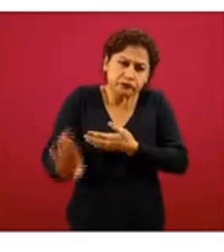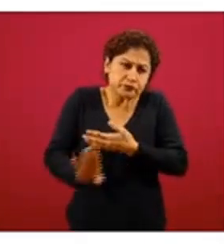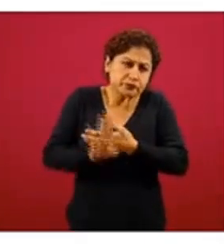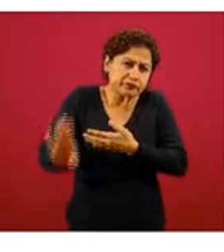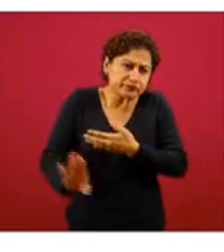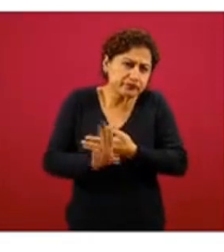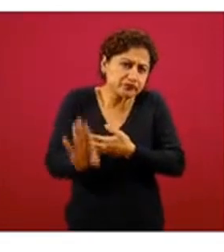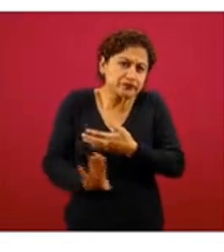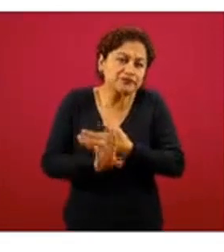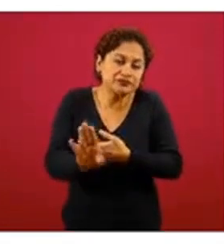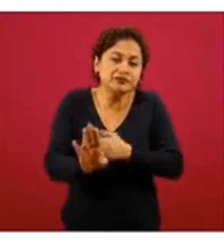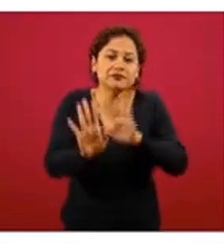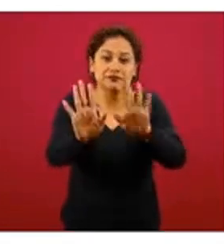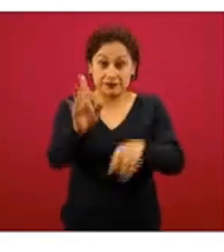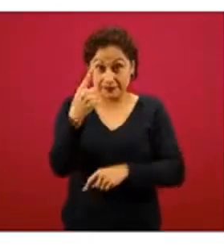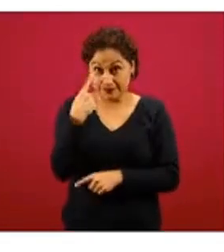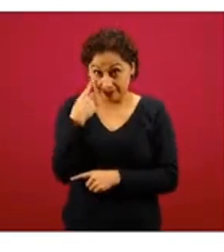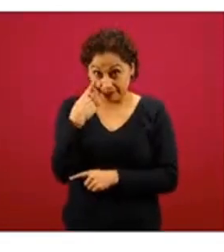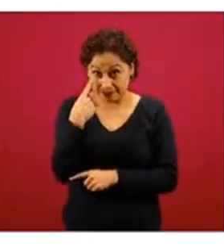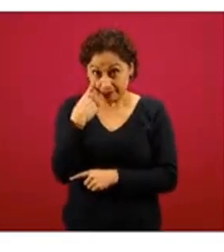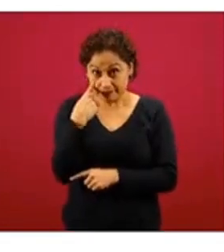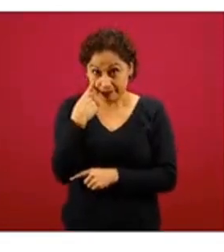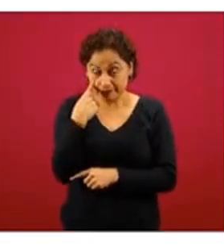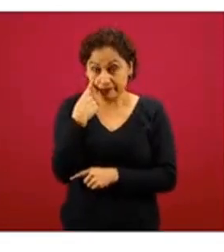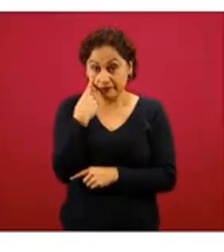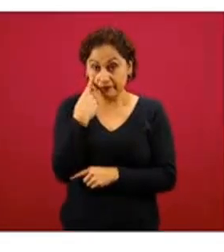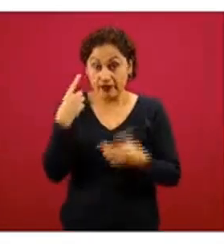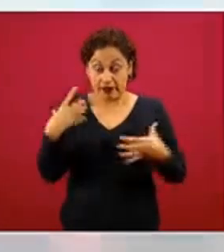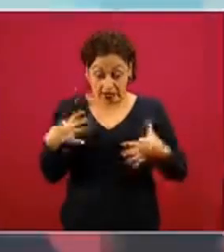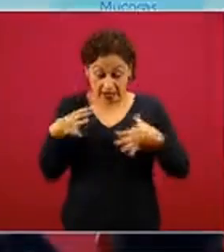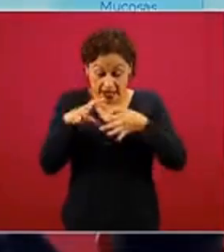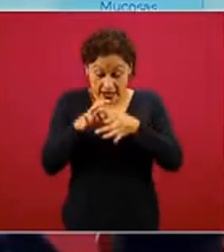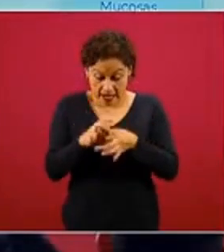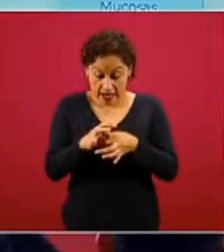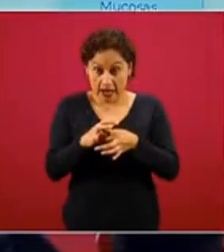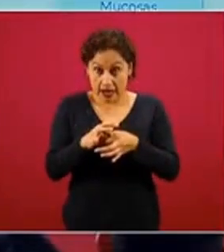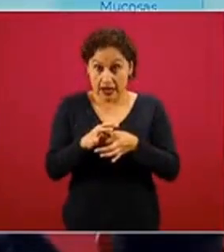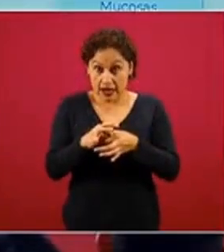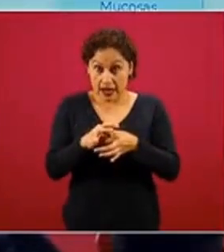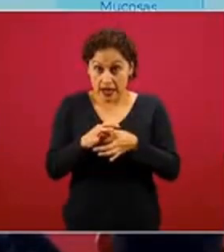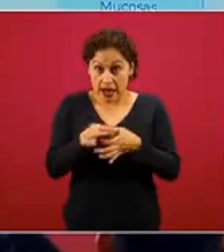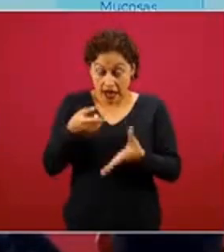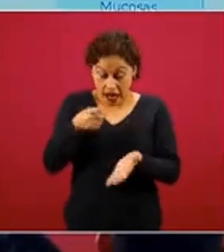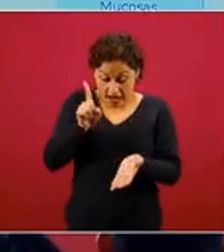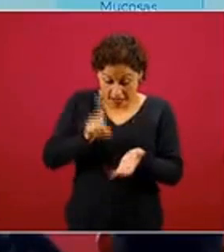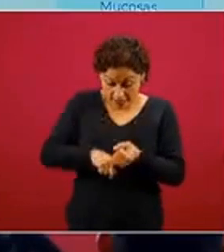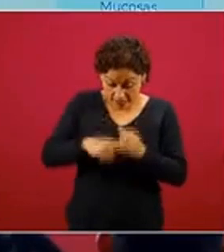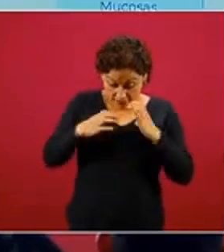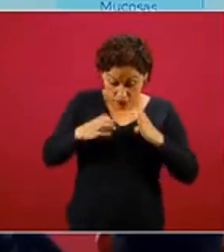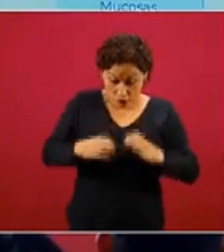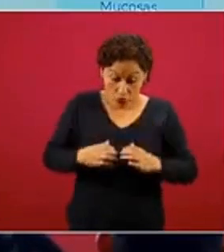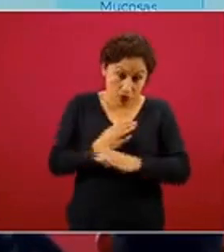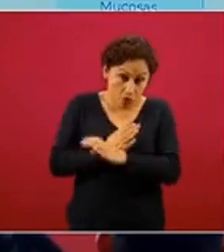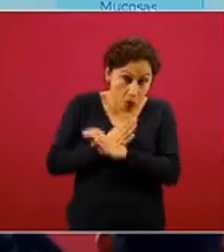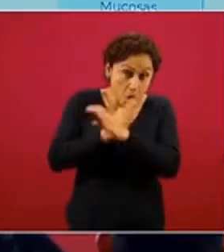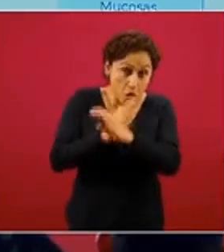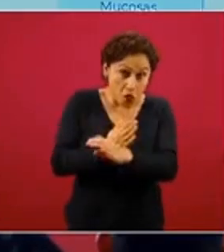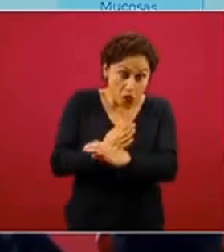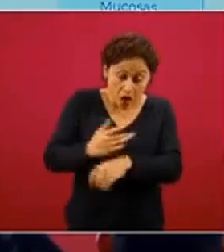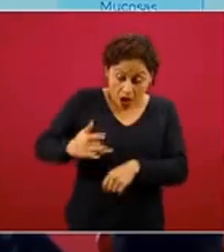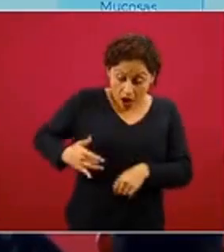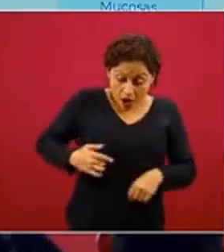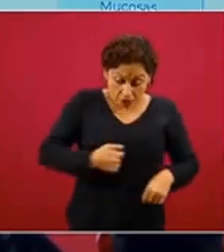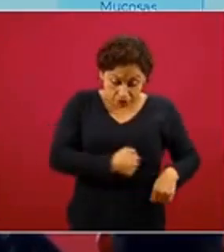un convenio entre patógenos y nuestro intestino, por ejemplo, y estamos llenos desde